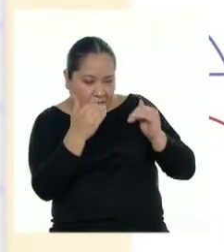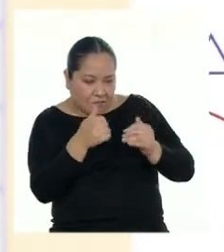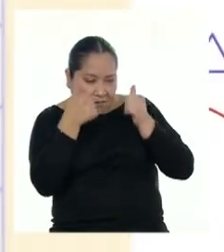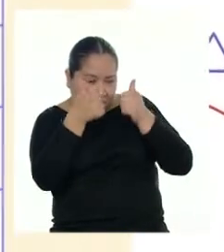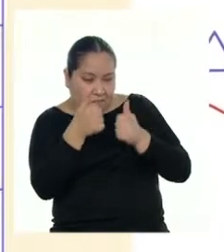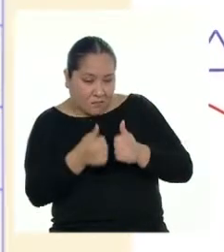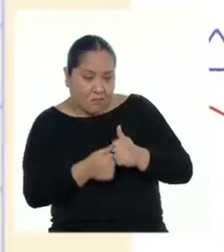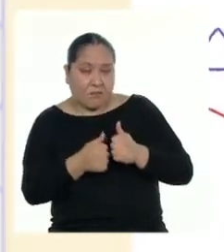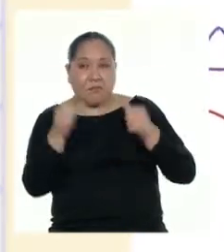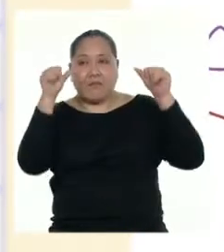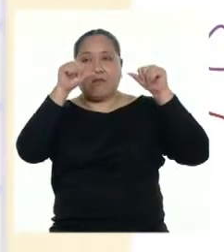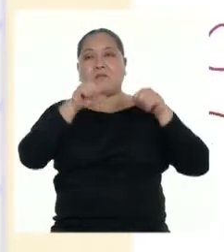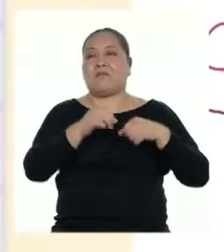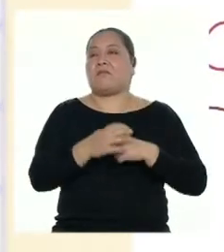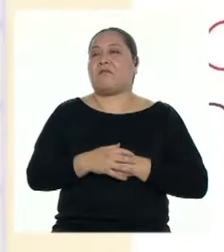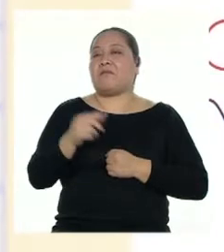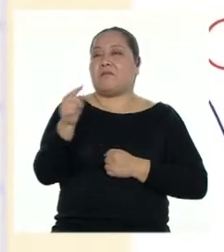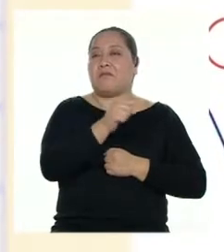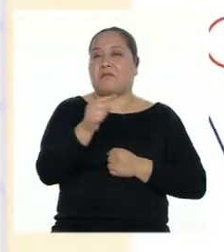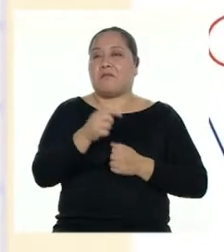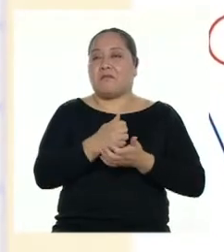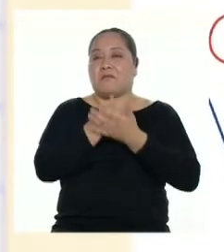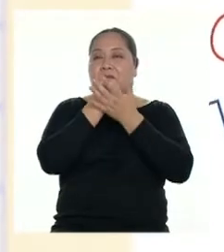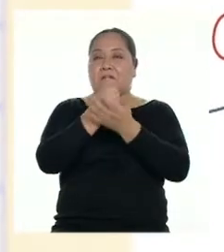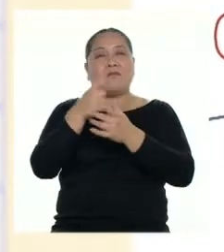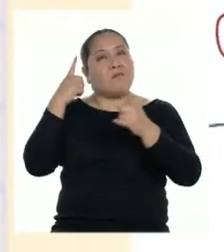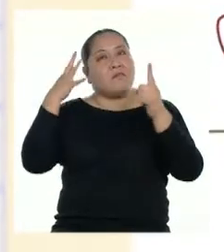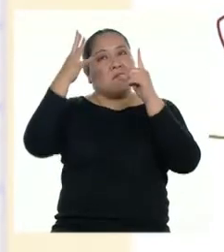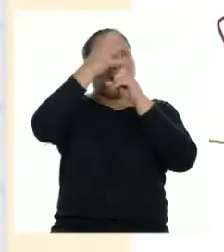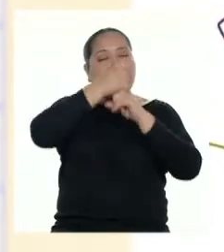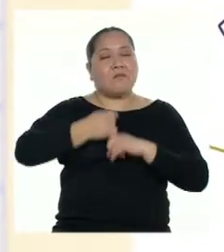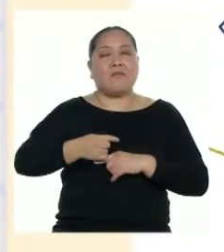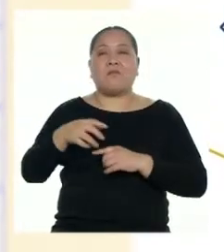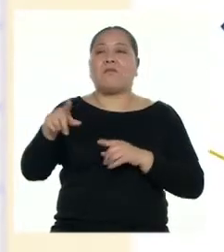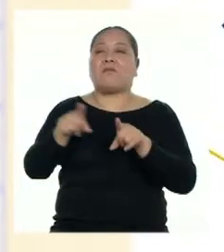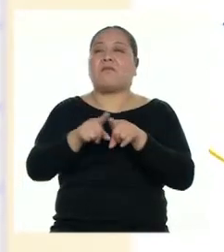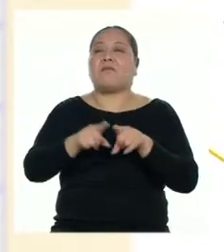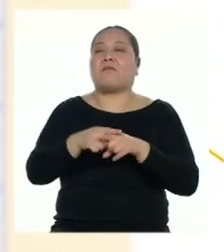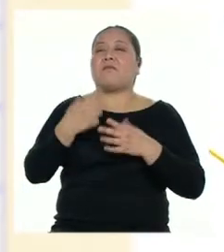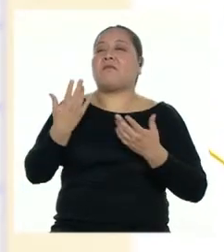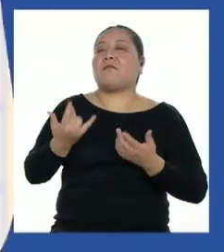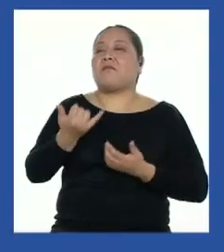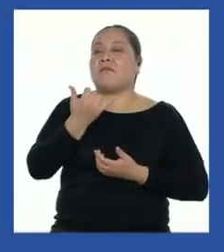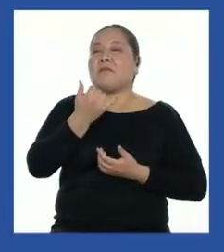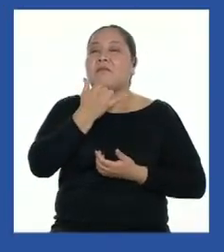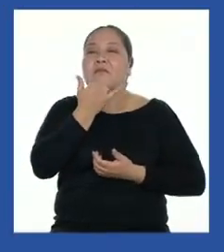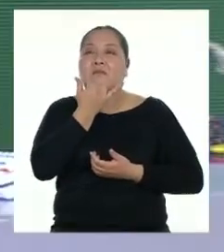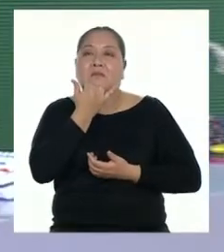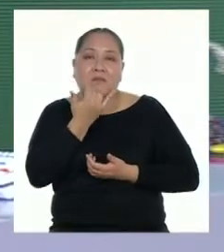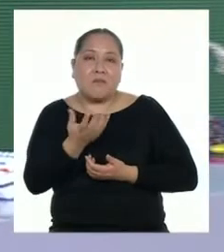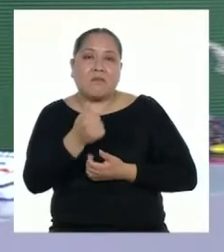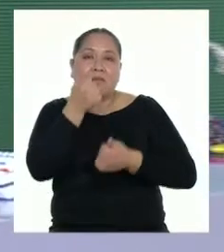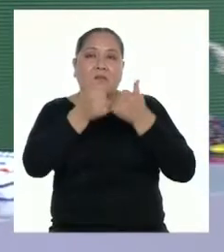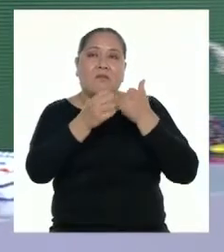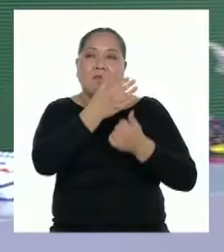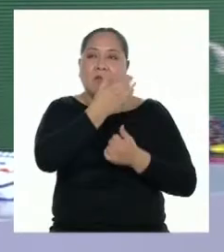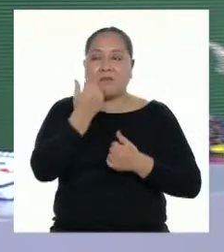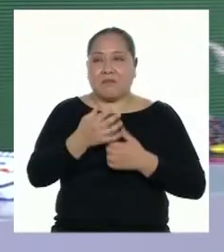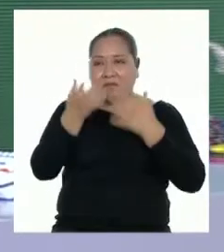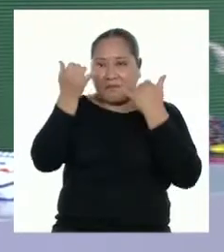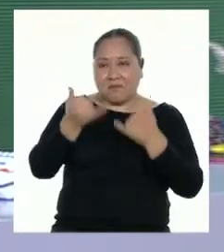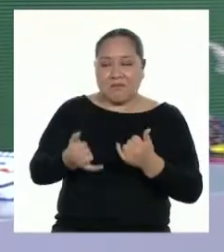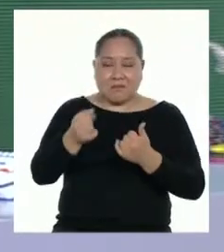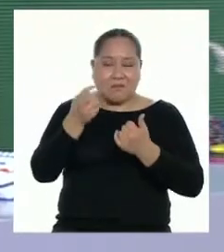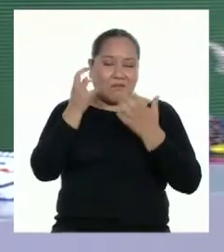mejora. Con ella, identificamos nuestros logros y también lo que todavía podía ser mejorado. Hoy haremos algo